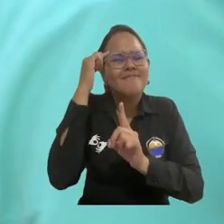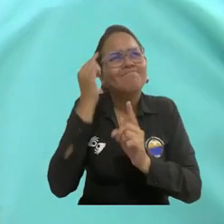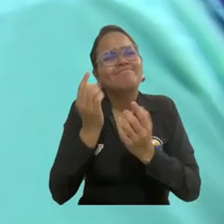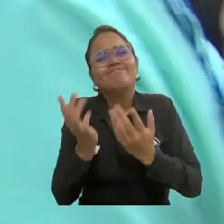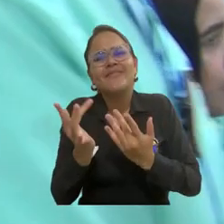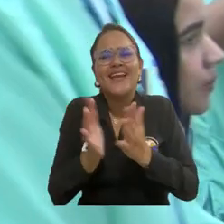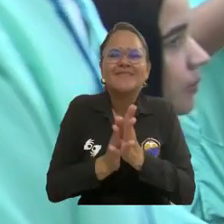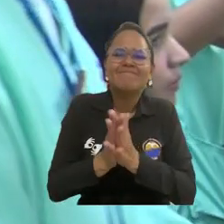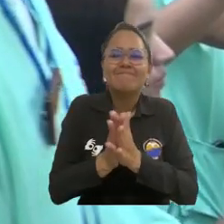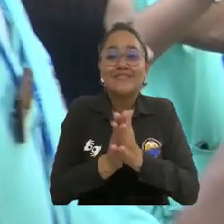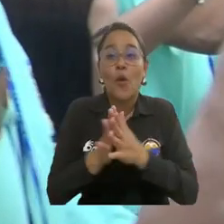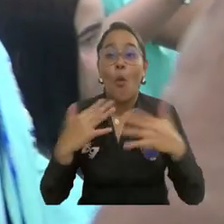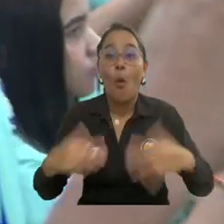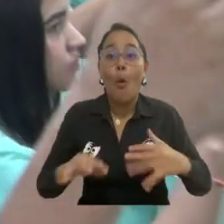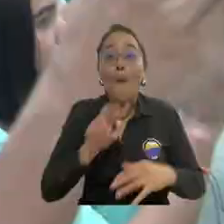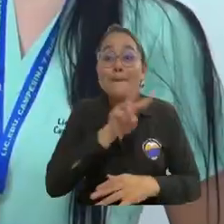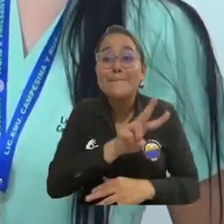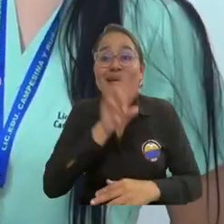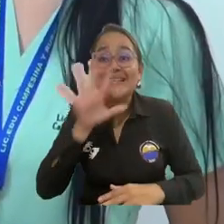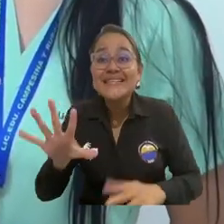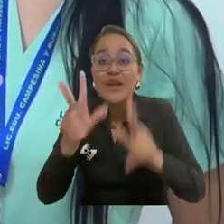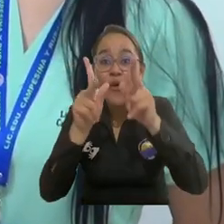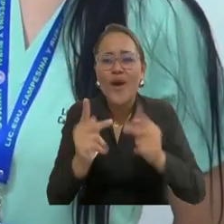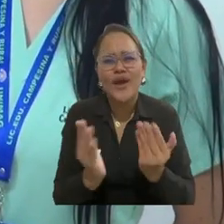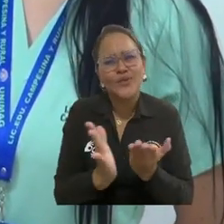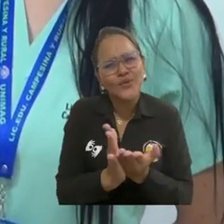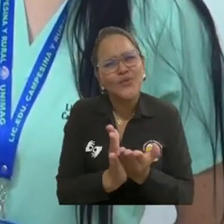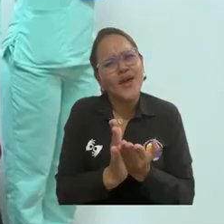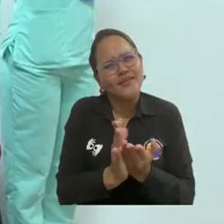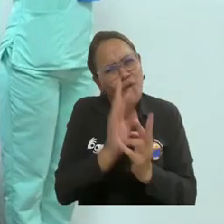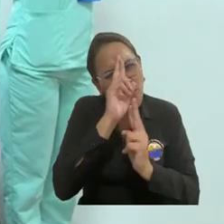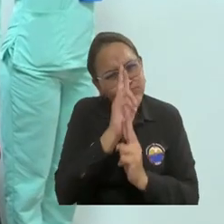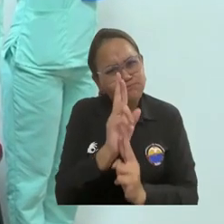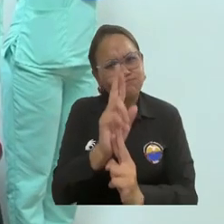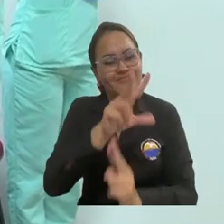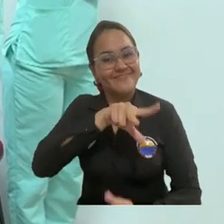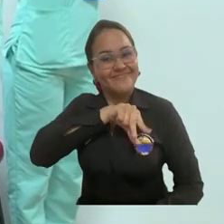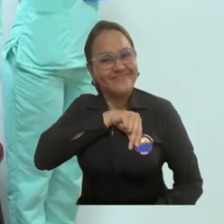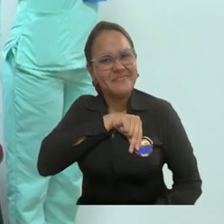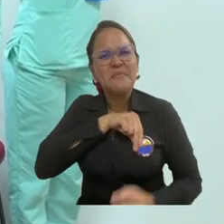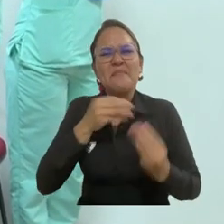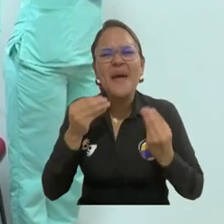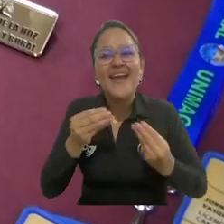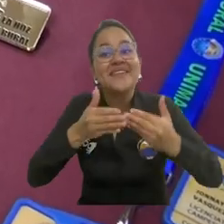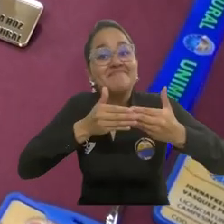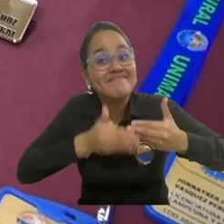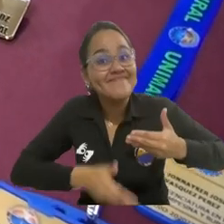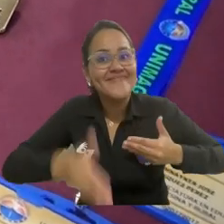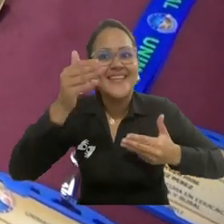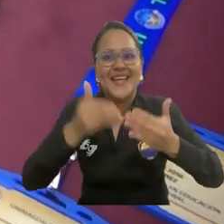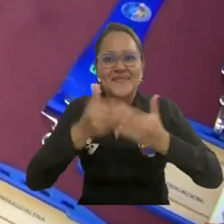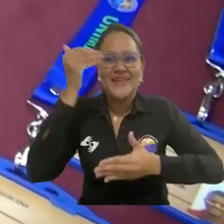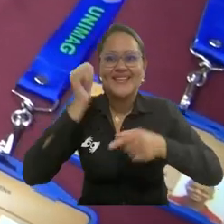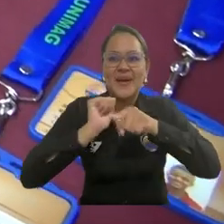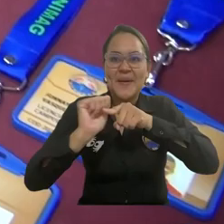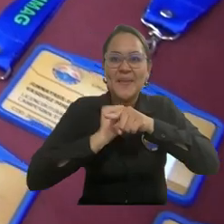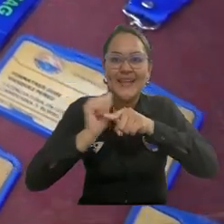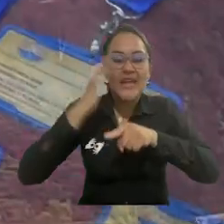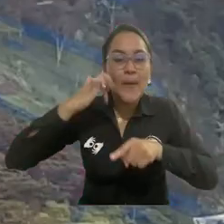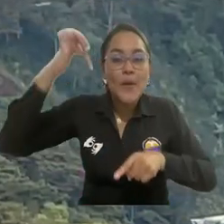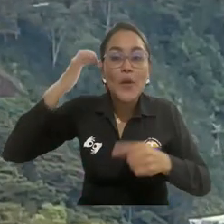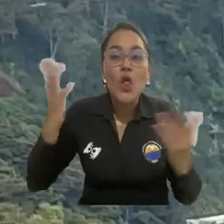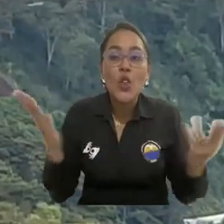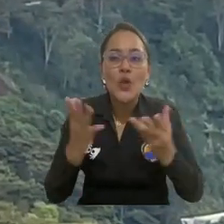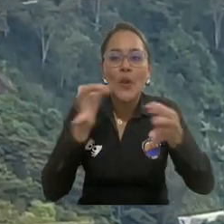Sapienza y la Esperanza, un significativo evento en el que 25 estudiantes fueron honrados con una insignia, marcando el inicio de su